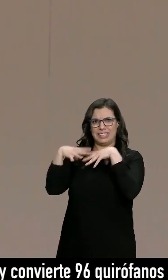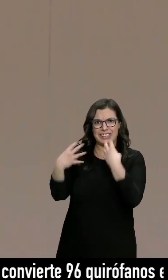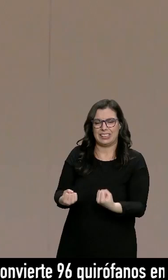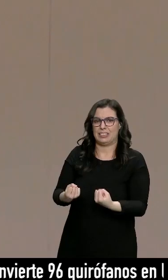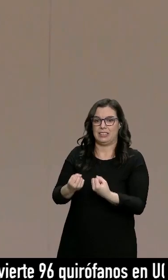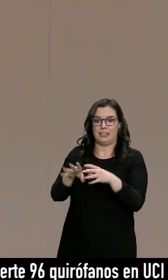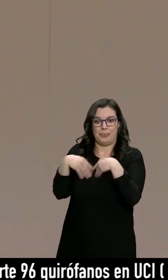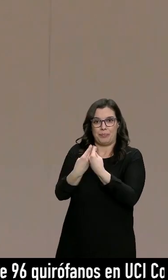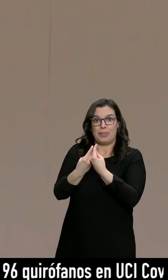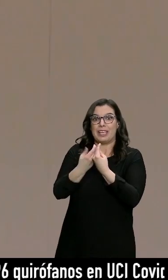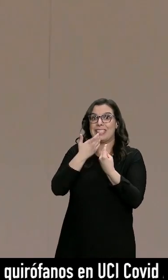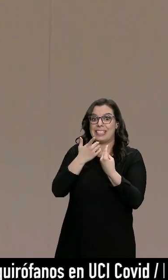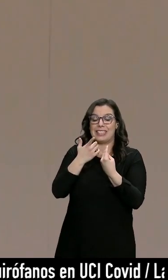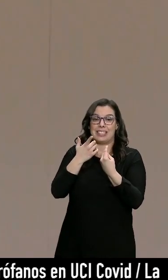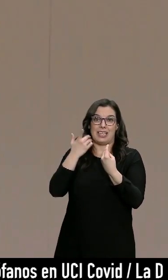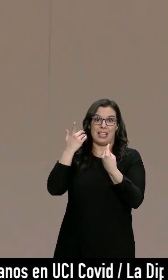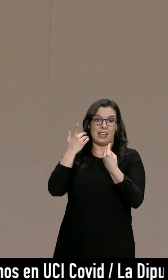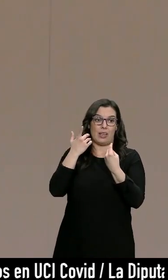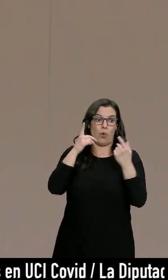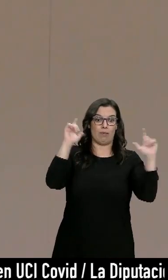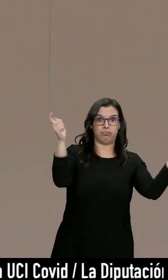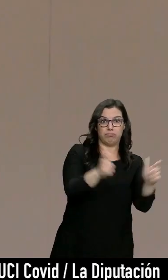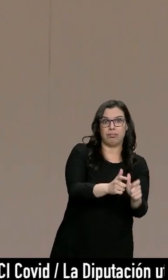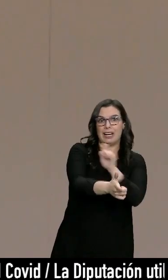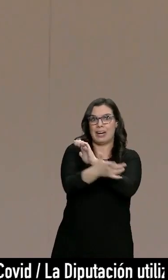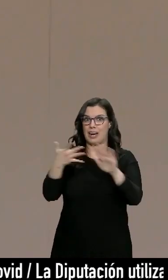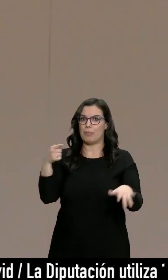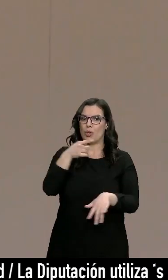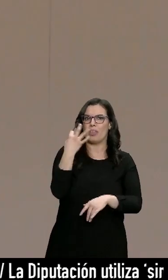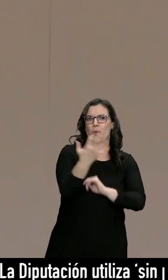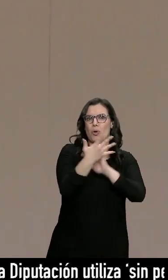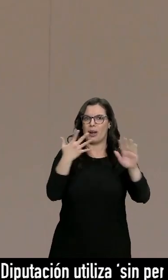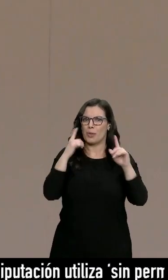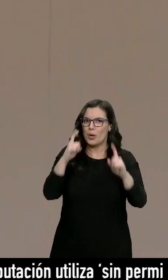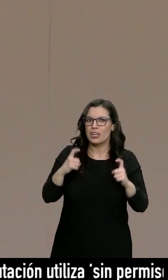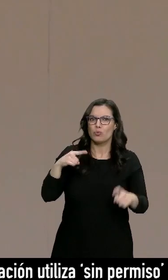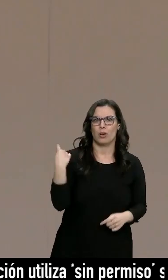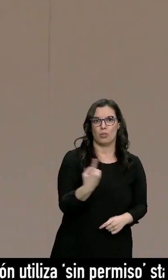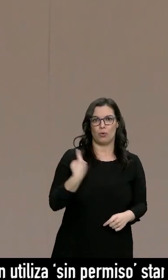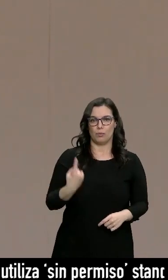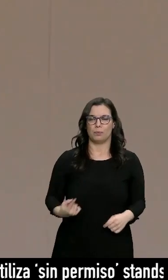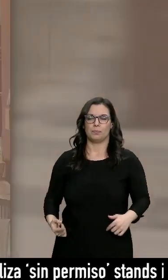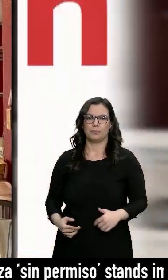descenso sea muy rápido. Y tenemos que hacer un esfuerzo porque ese descenso sea muy rápido.